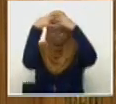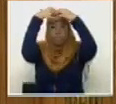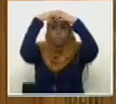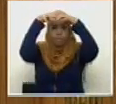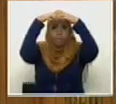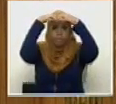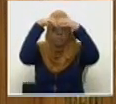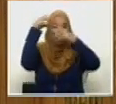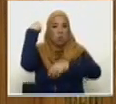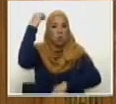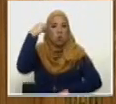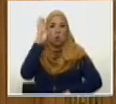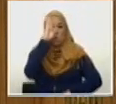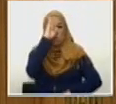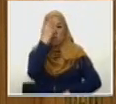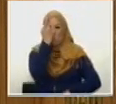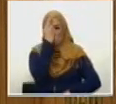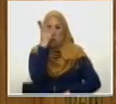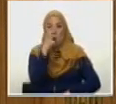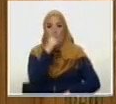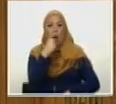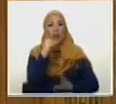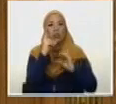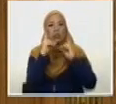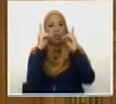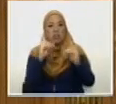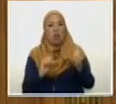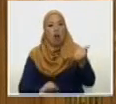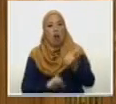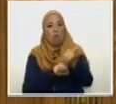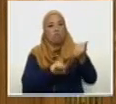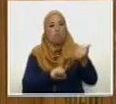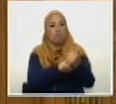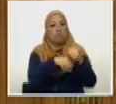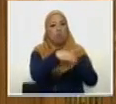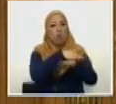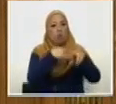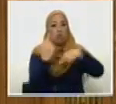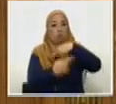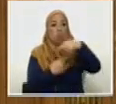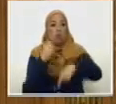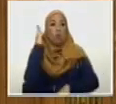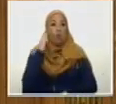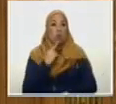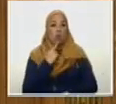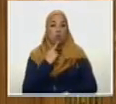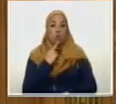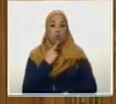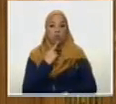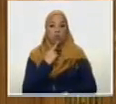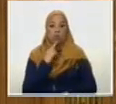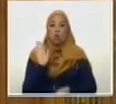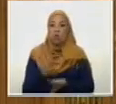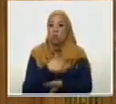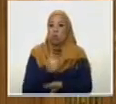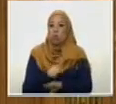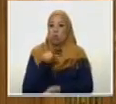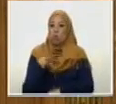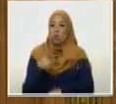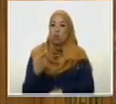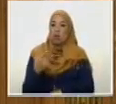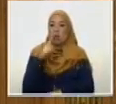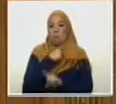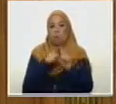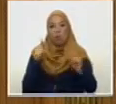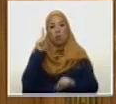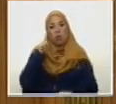aquellas que no se han decidido aún a apoyar a la Revolución Bolivariana fundamentalmente, pero